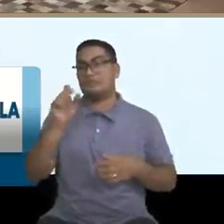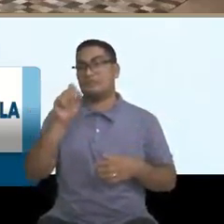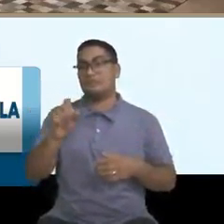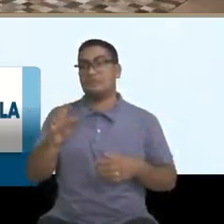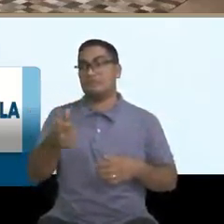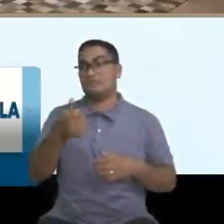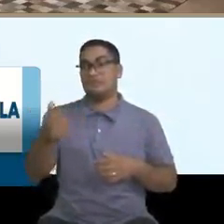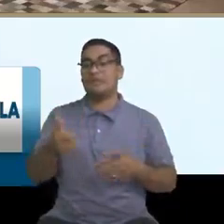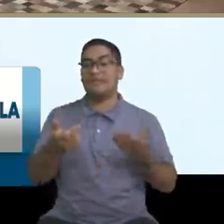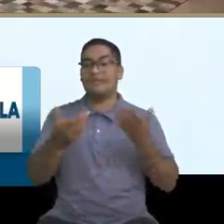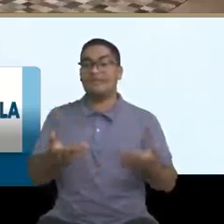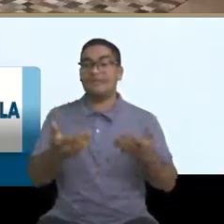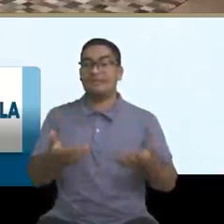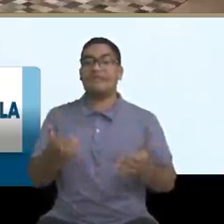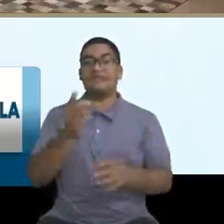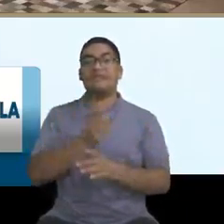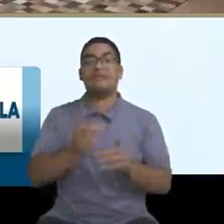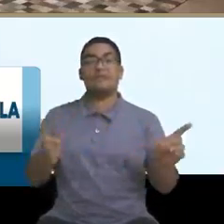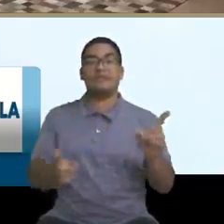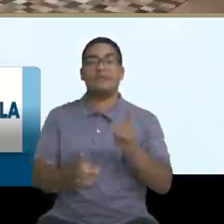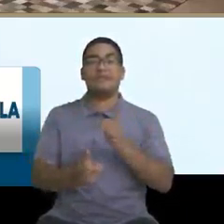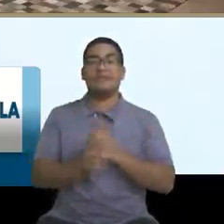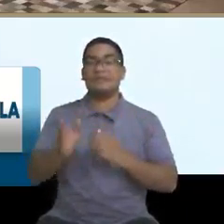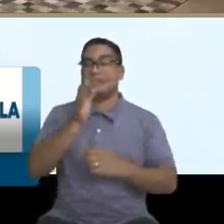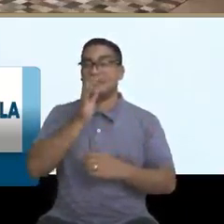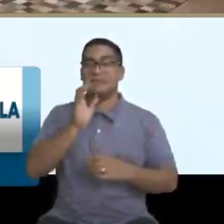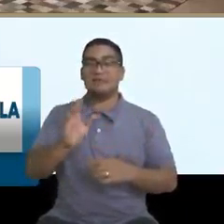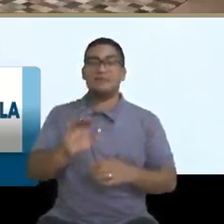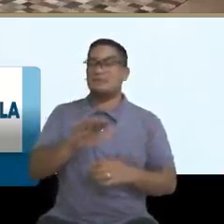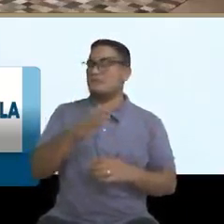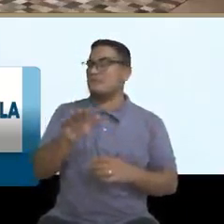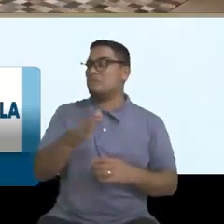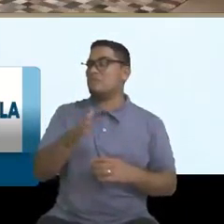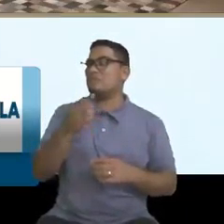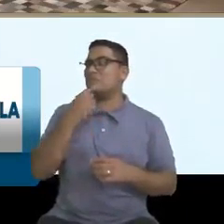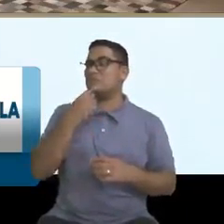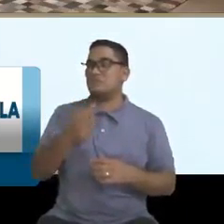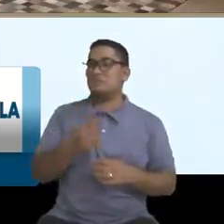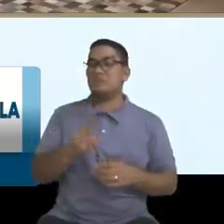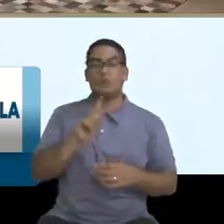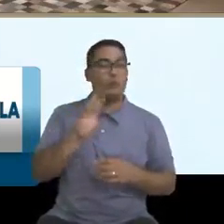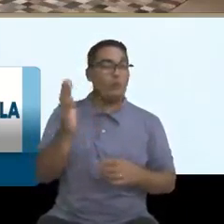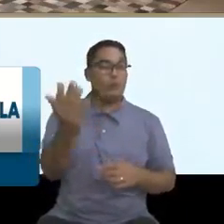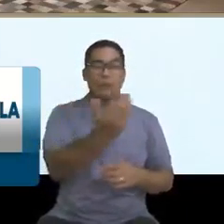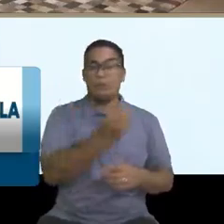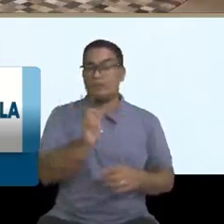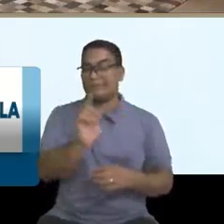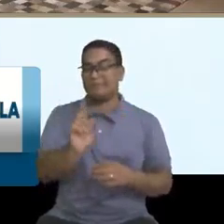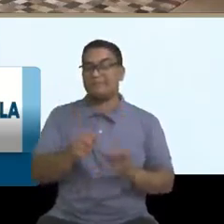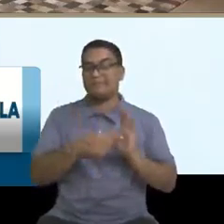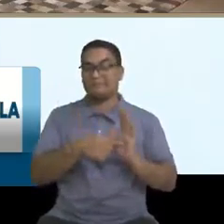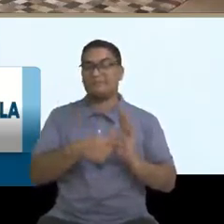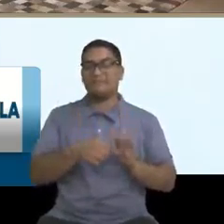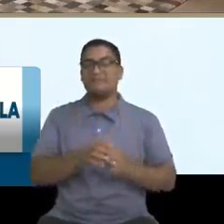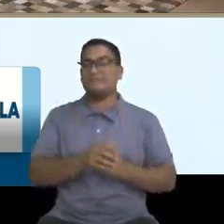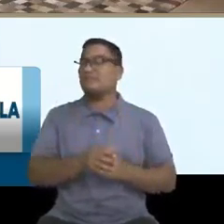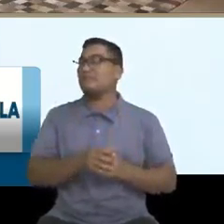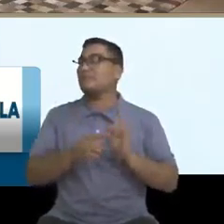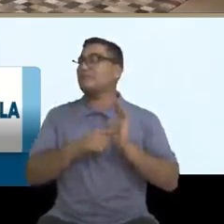2 centímetros cada mes. Hablemos de 8 kilos, es 2 por 2.2, ¿verdad? 2. Vamos a sacar la ecuación aquí. 8 kilos